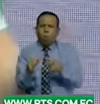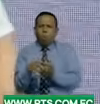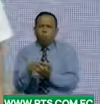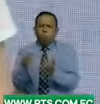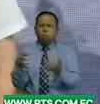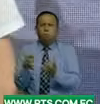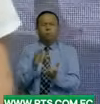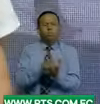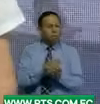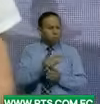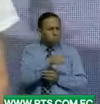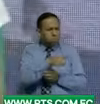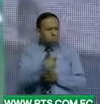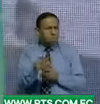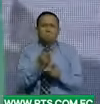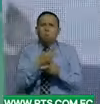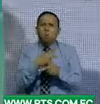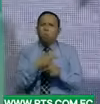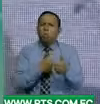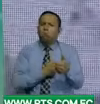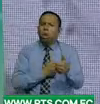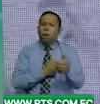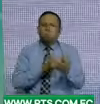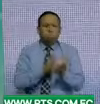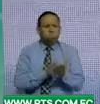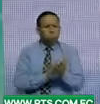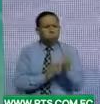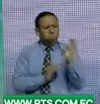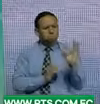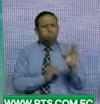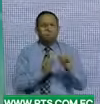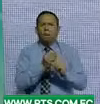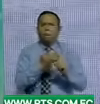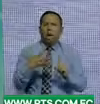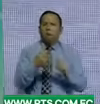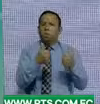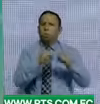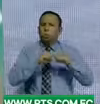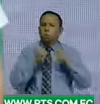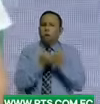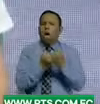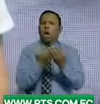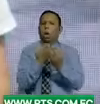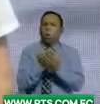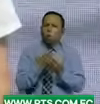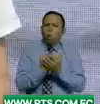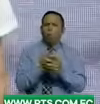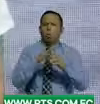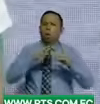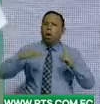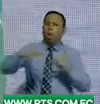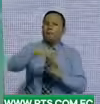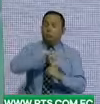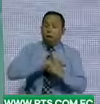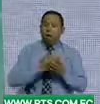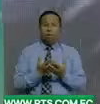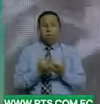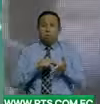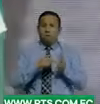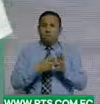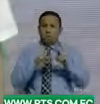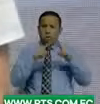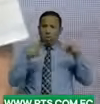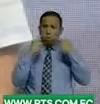Aplaudo estas iniciativas productivas que tienen un enorme impacto económico, social y ambiental. El ambiente no es solo conservación,